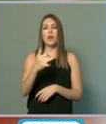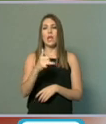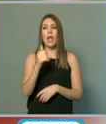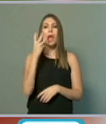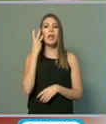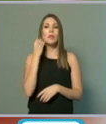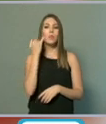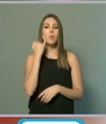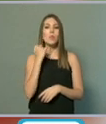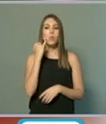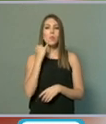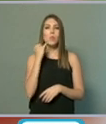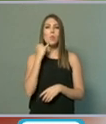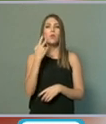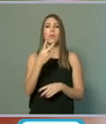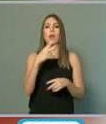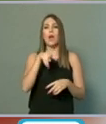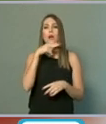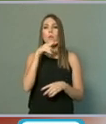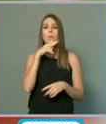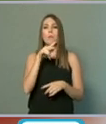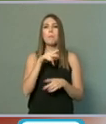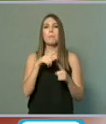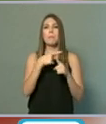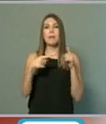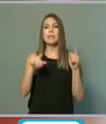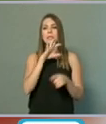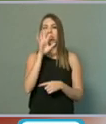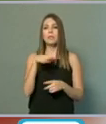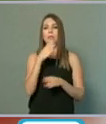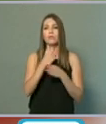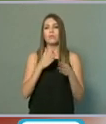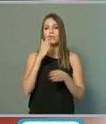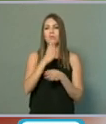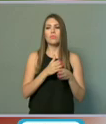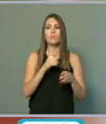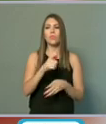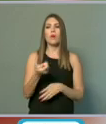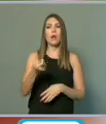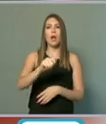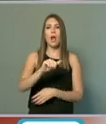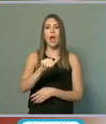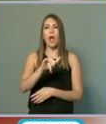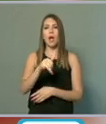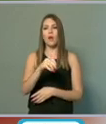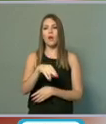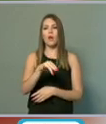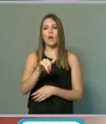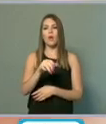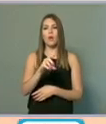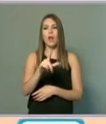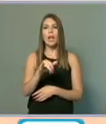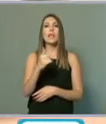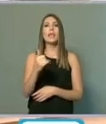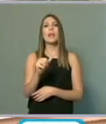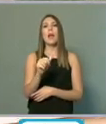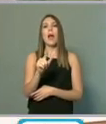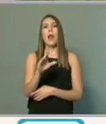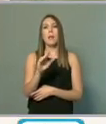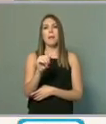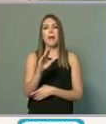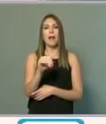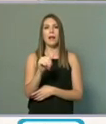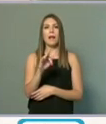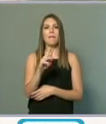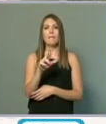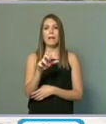jugo, 2 aguacates, media cebolla finamente picada, una cucharada de ajonjolí. albahaca fresca al gusto. Y Oye, nada que me encanta